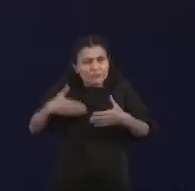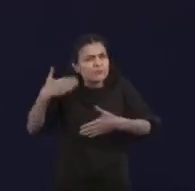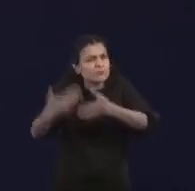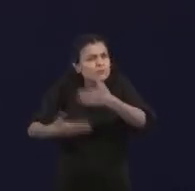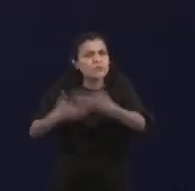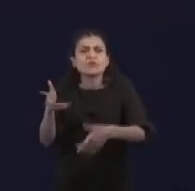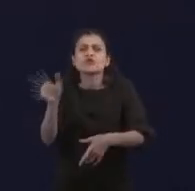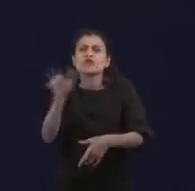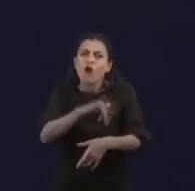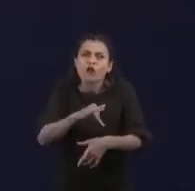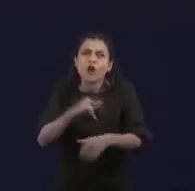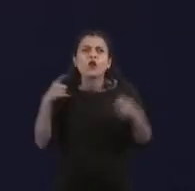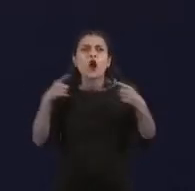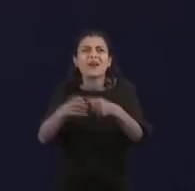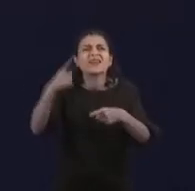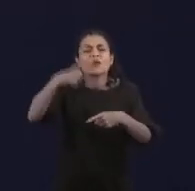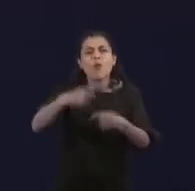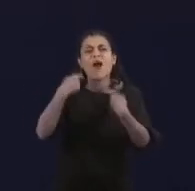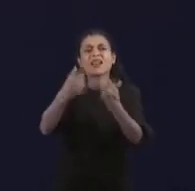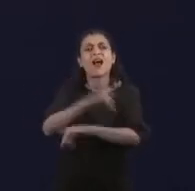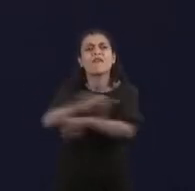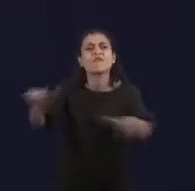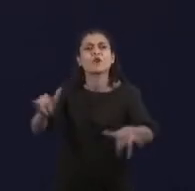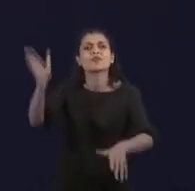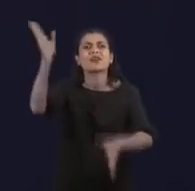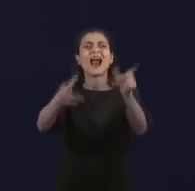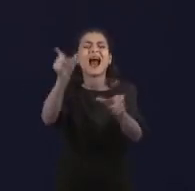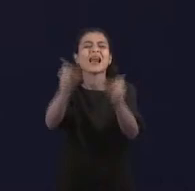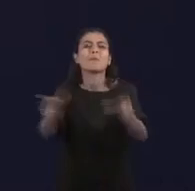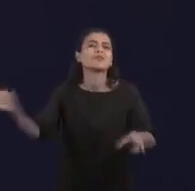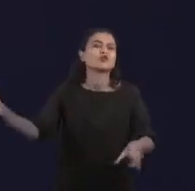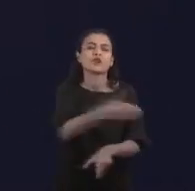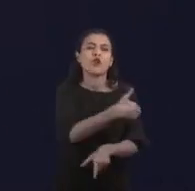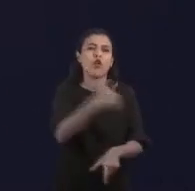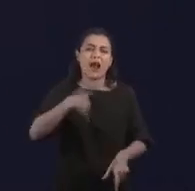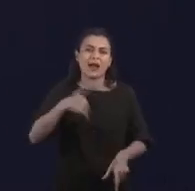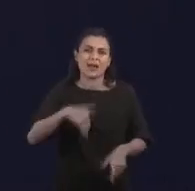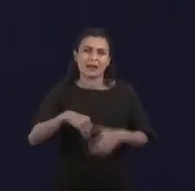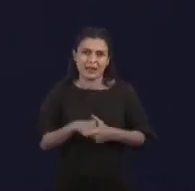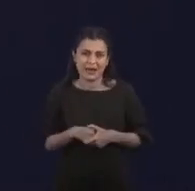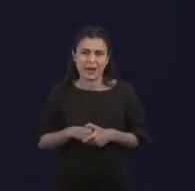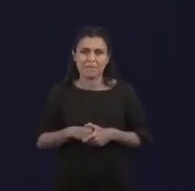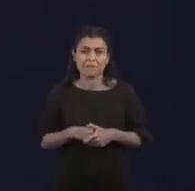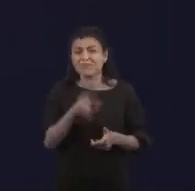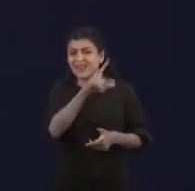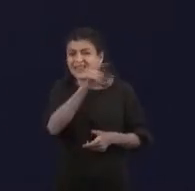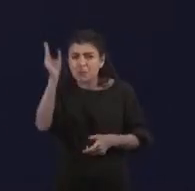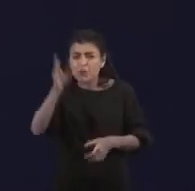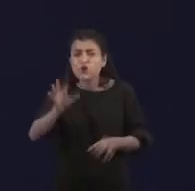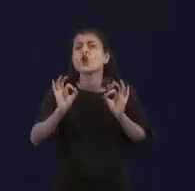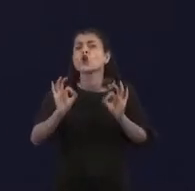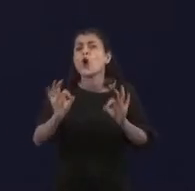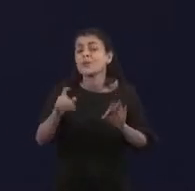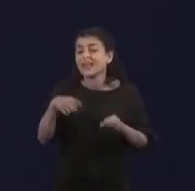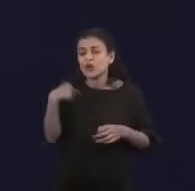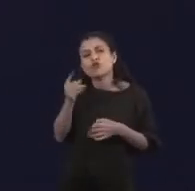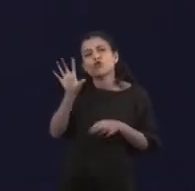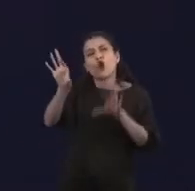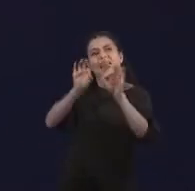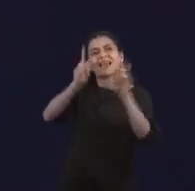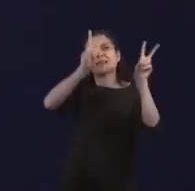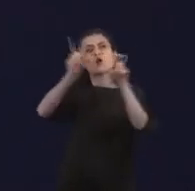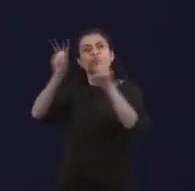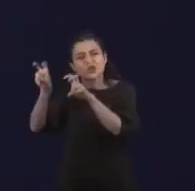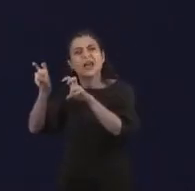gente, el ciudadano, esté informado y que tenga toda la información que creemos que es más relevante. El